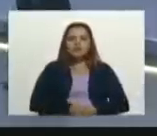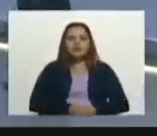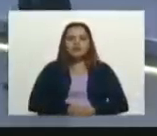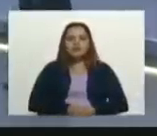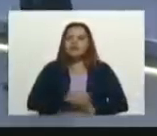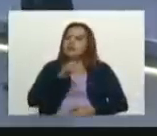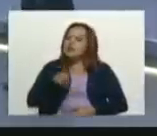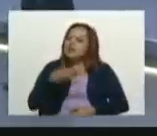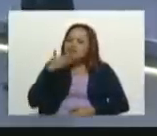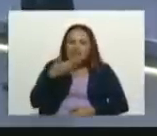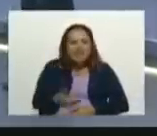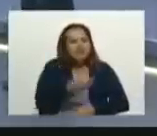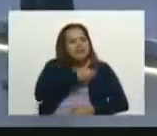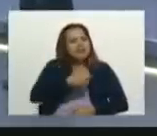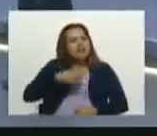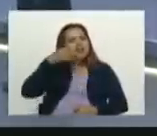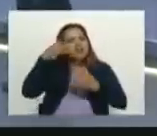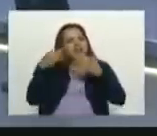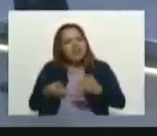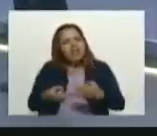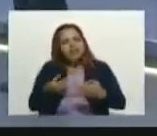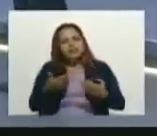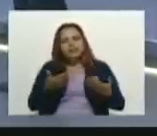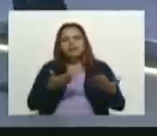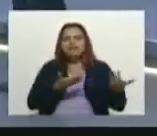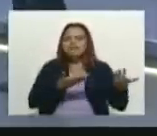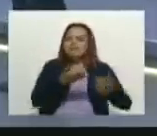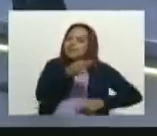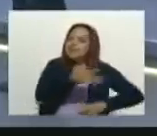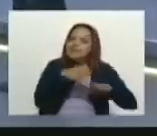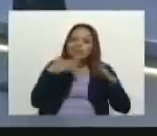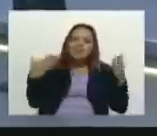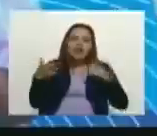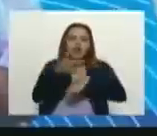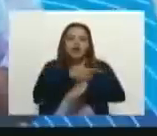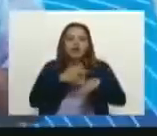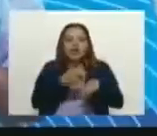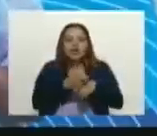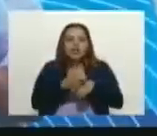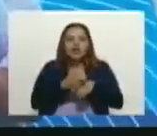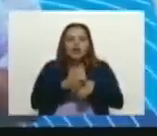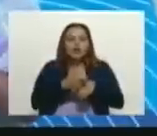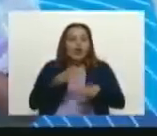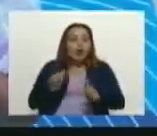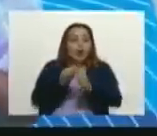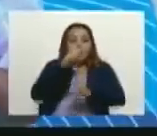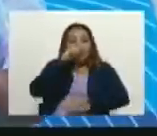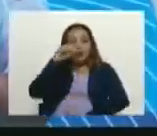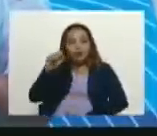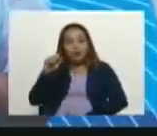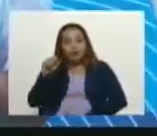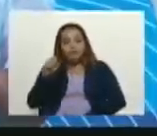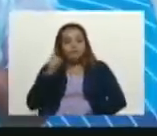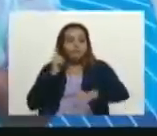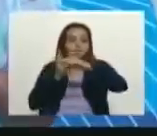gracias. Gracias de verdad por ese... ¿Cómo se llama ese gran gobierno con Maduro más? Porque mire, bueno, es que todavía,